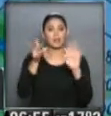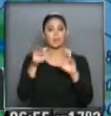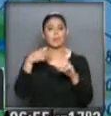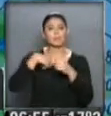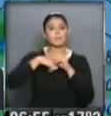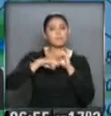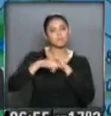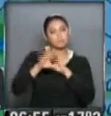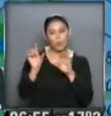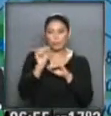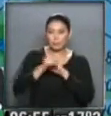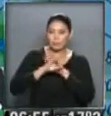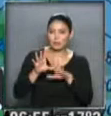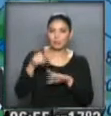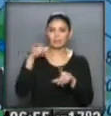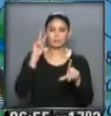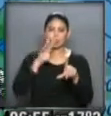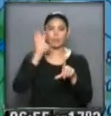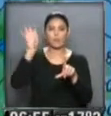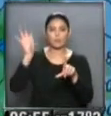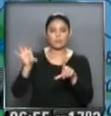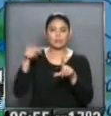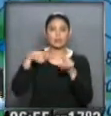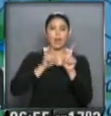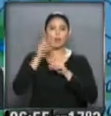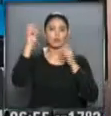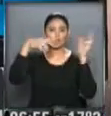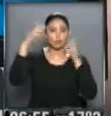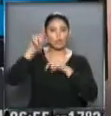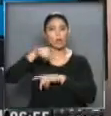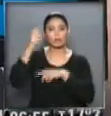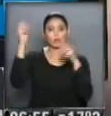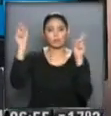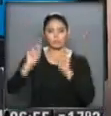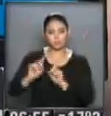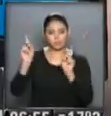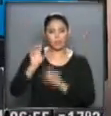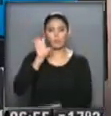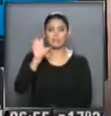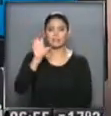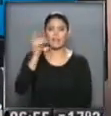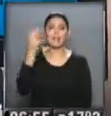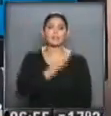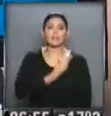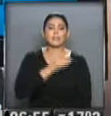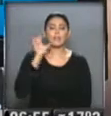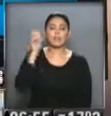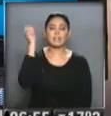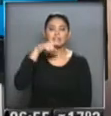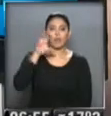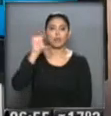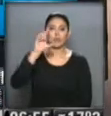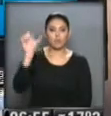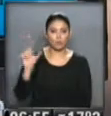más inestables ya en el oeste del litoral, con lluvias y algunas tormentas en el norte de Santa Fe, Chaco, también en la provincia de